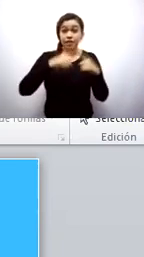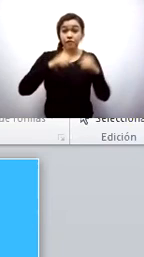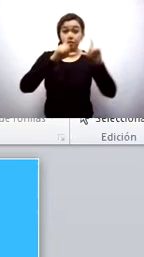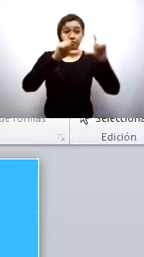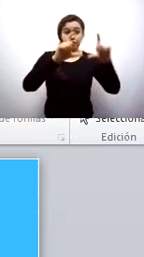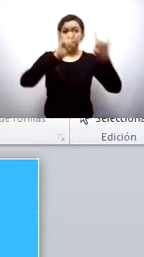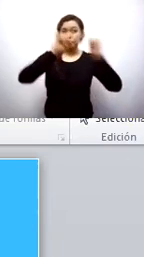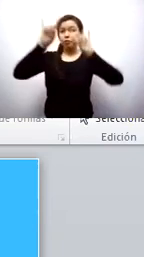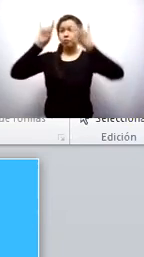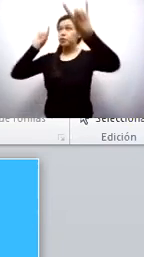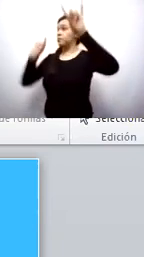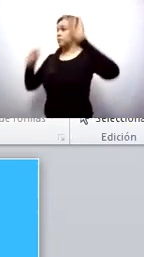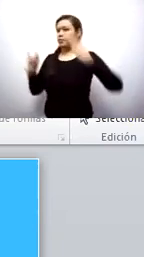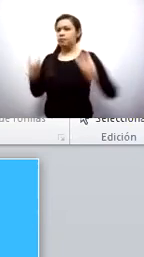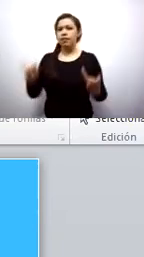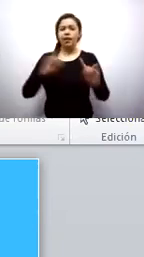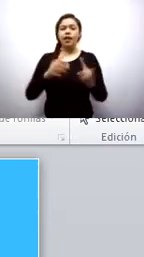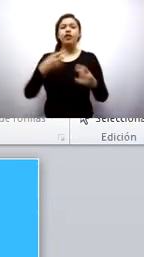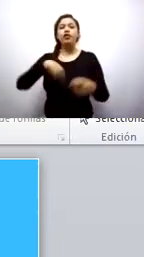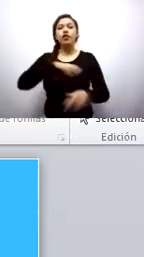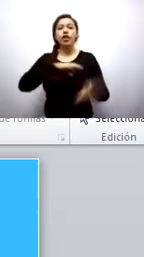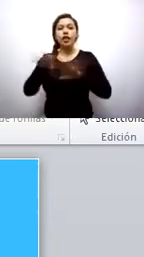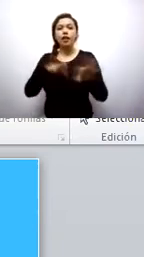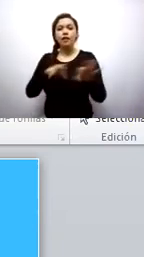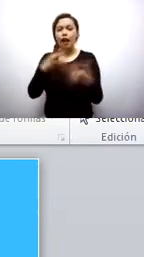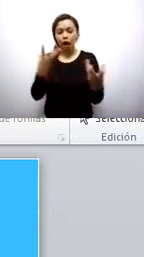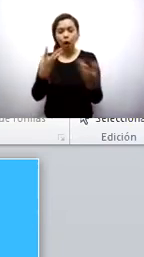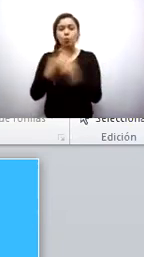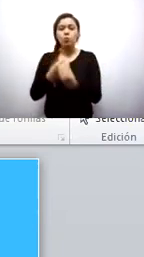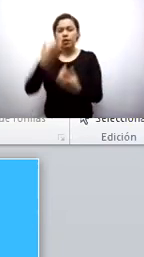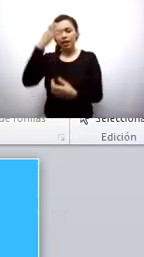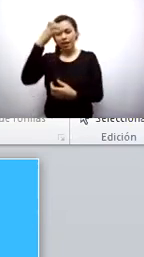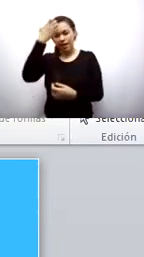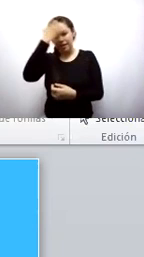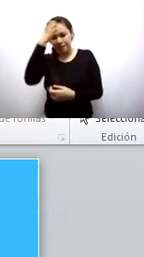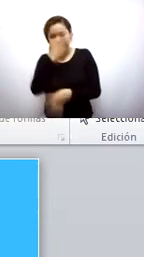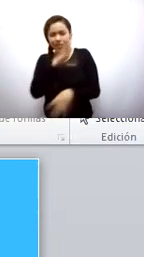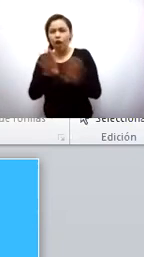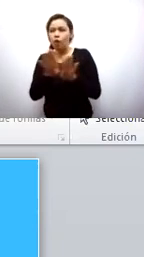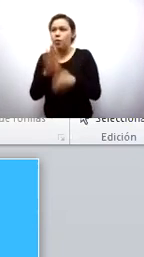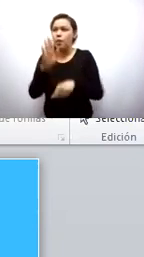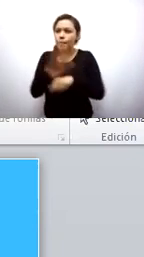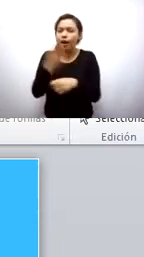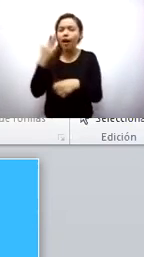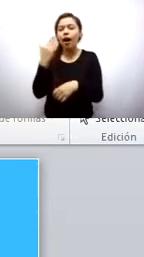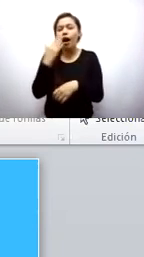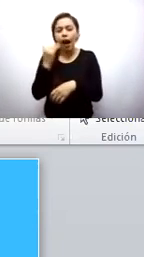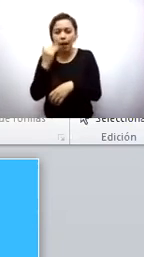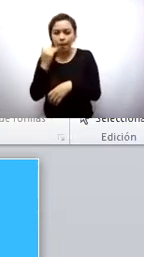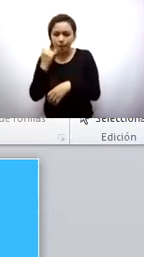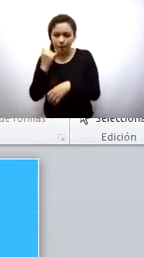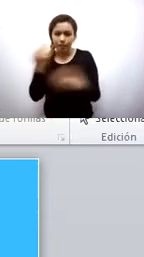trabajar al mismo tiempo y hacer de esto, pues bueno, una experiencia un poquito más amena en cuanto a las clases online. Bien lo